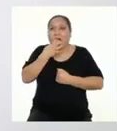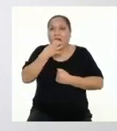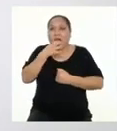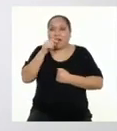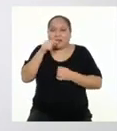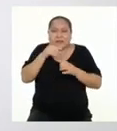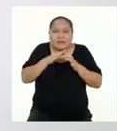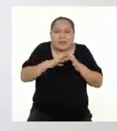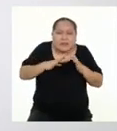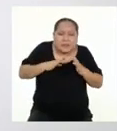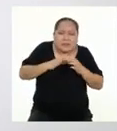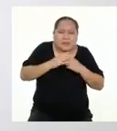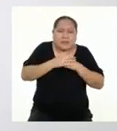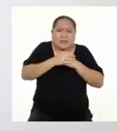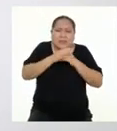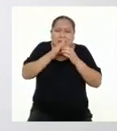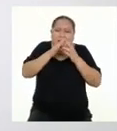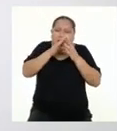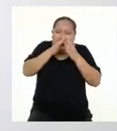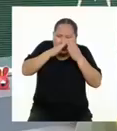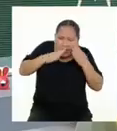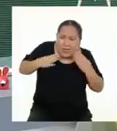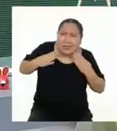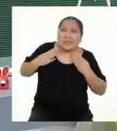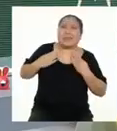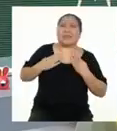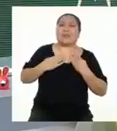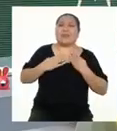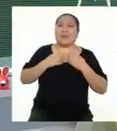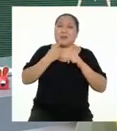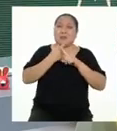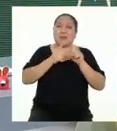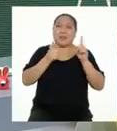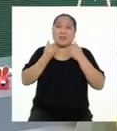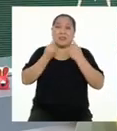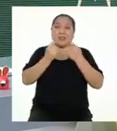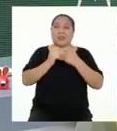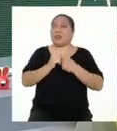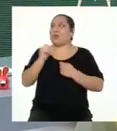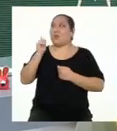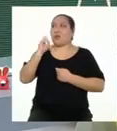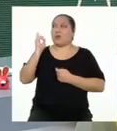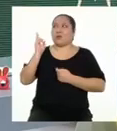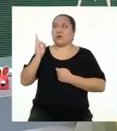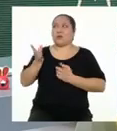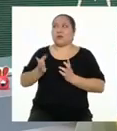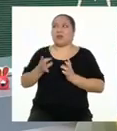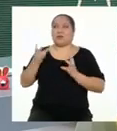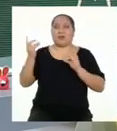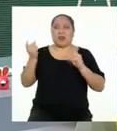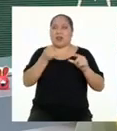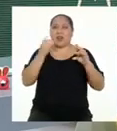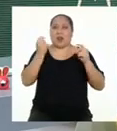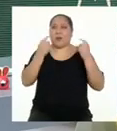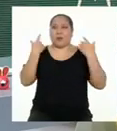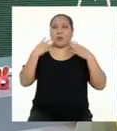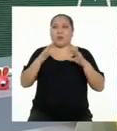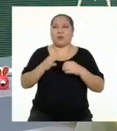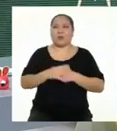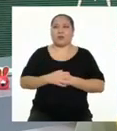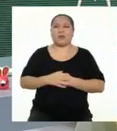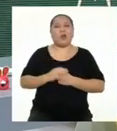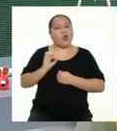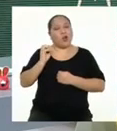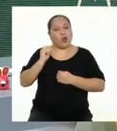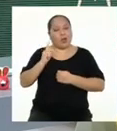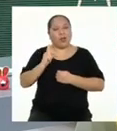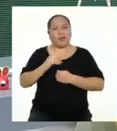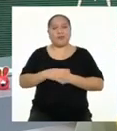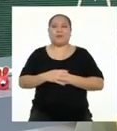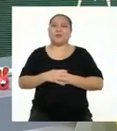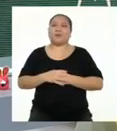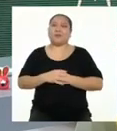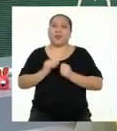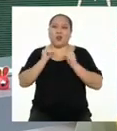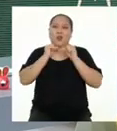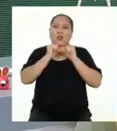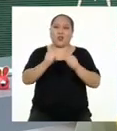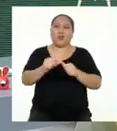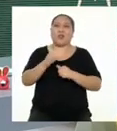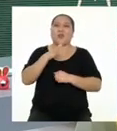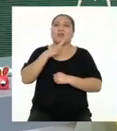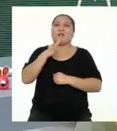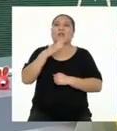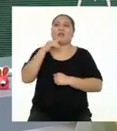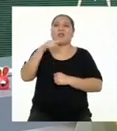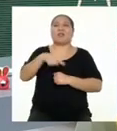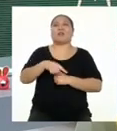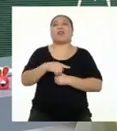ponerse bajo la ducha. Pero lo intento. No, profesor Iván, eso tiene que ser al toque nomás. Pero bueno, sigamos hablando de